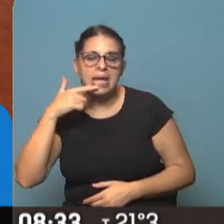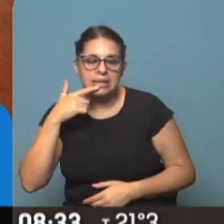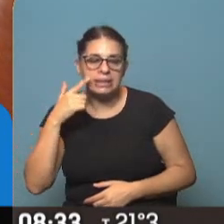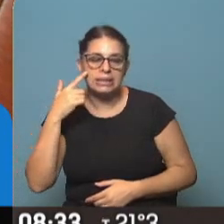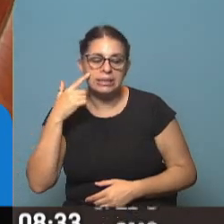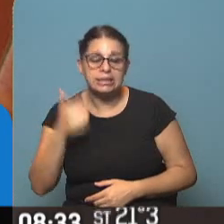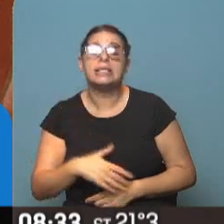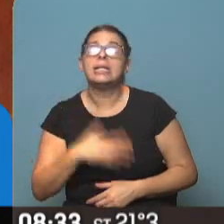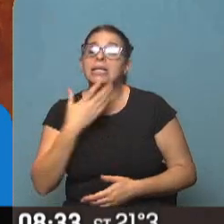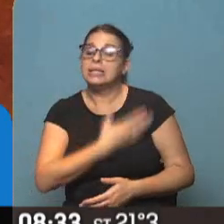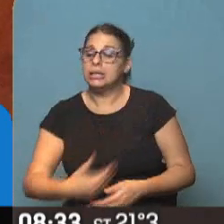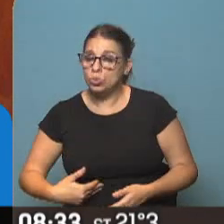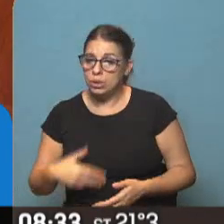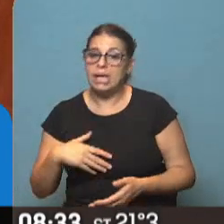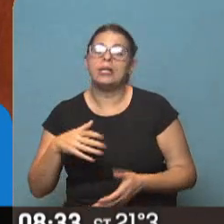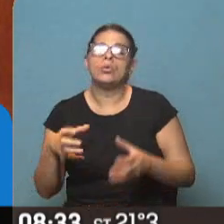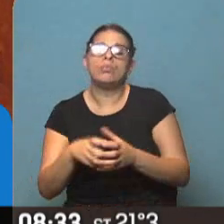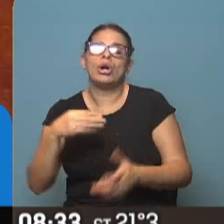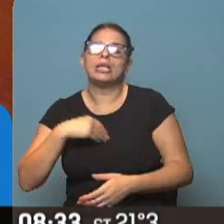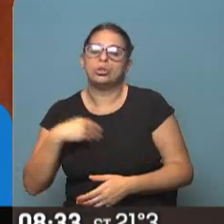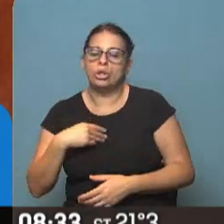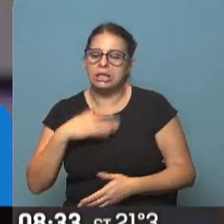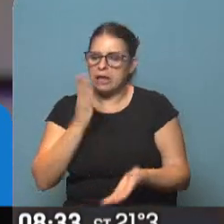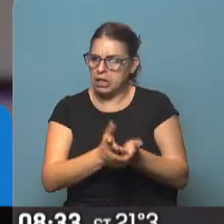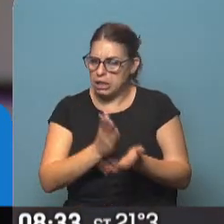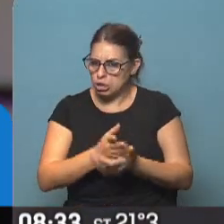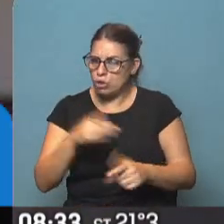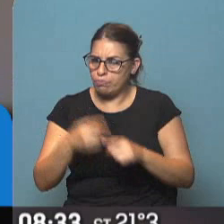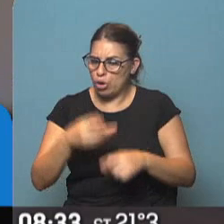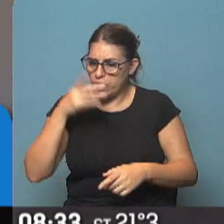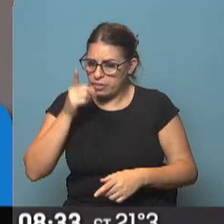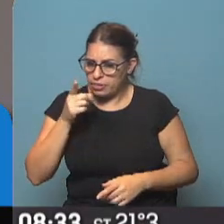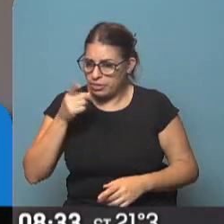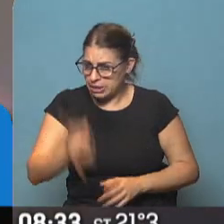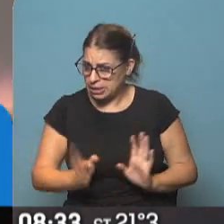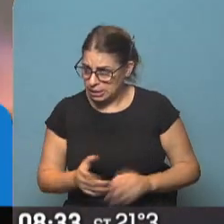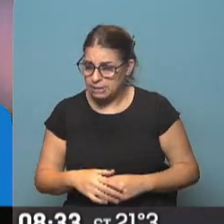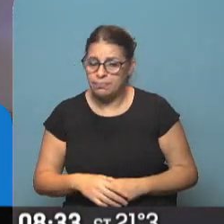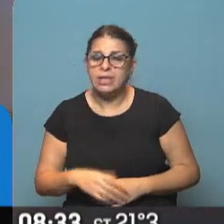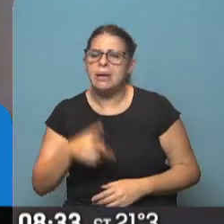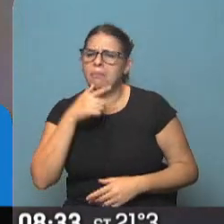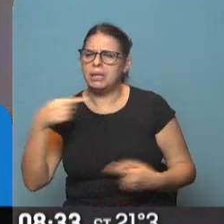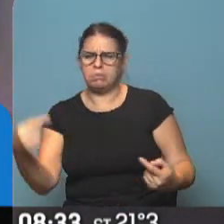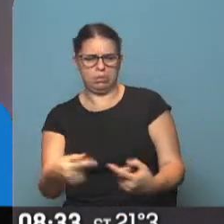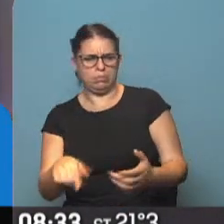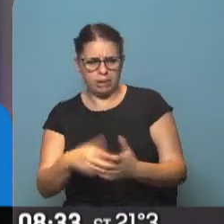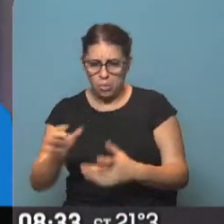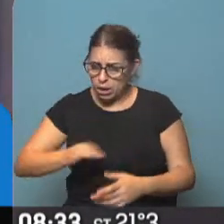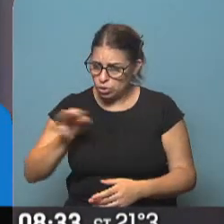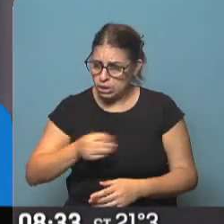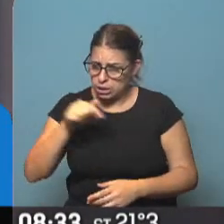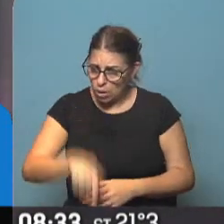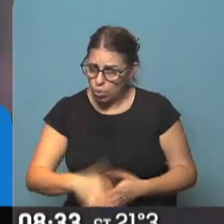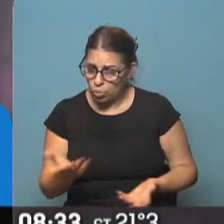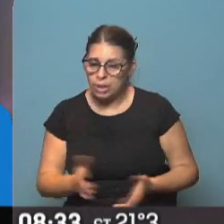a decidir una posición que podría decir pero como es contraria hace años que vienen marta con esto y si ahora están en el